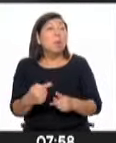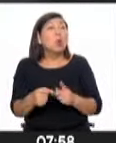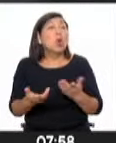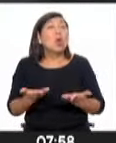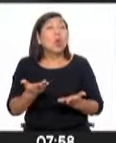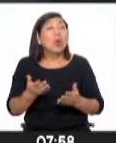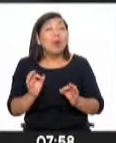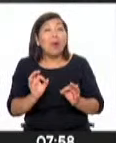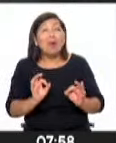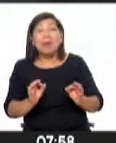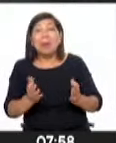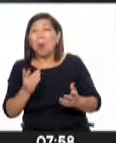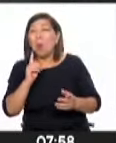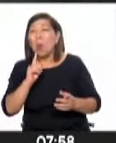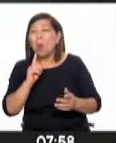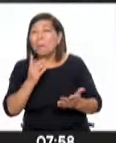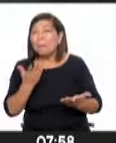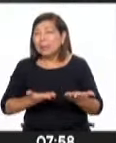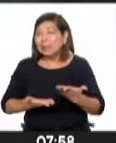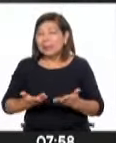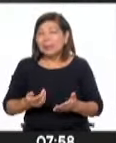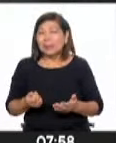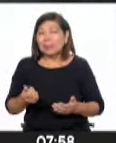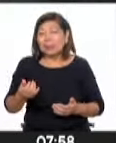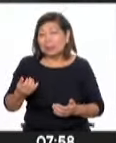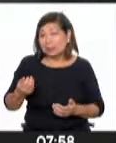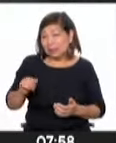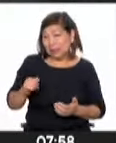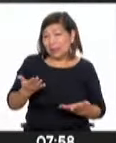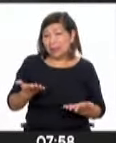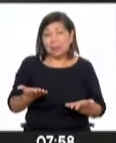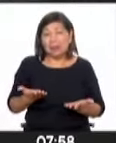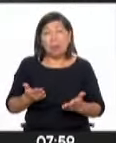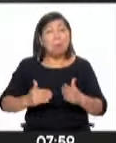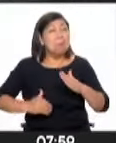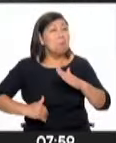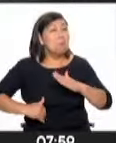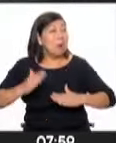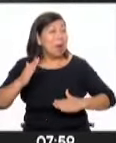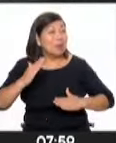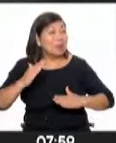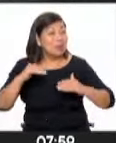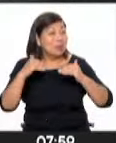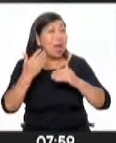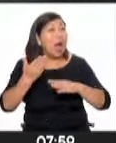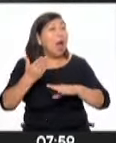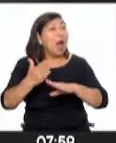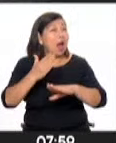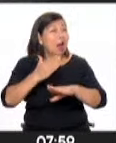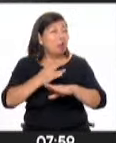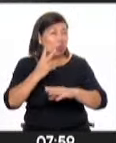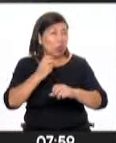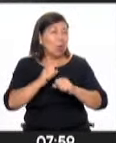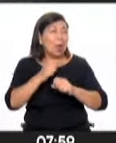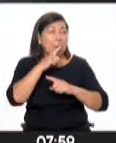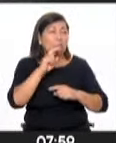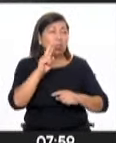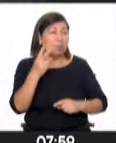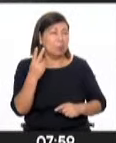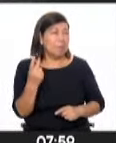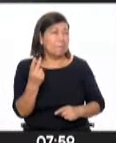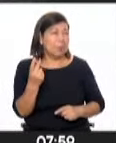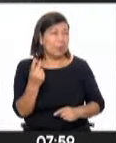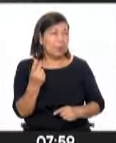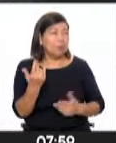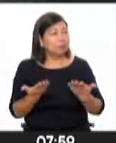algunos informales sobre todo, y la tasa de interés que le cobrarían supera una tasa límite. Hace un par de años, en marzo de 2021, el Congreso